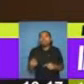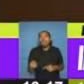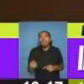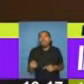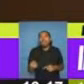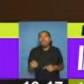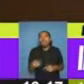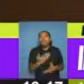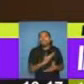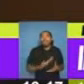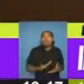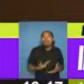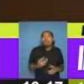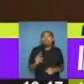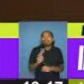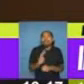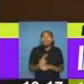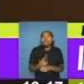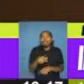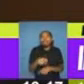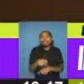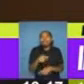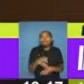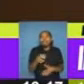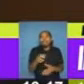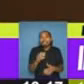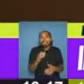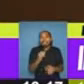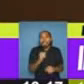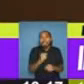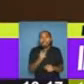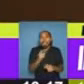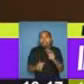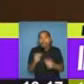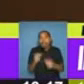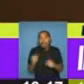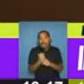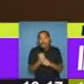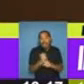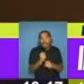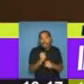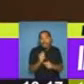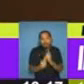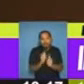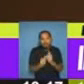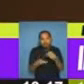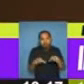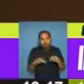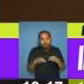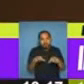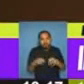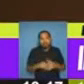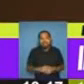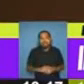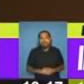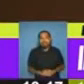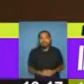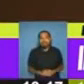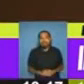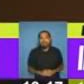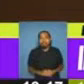Cuál es el estado y la seguridad de nuestros trabajadores de nuestros productores sino también de todos los departamentos que en la cual se desarrolla la actividad